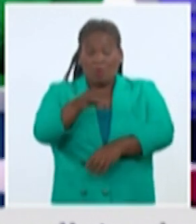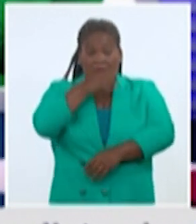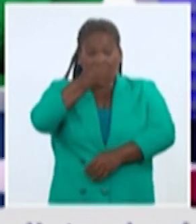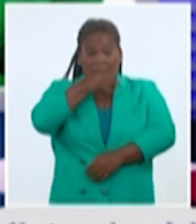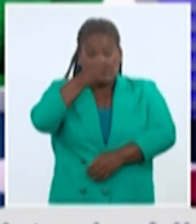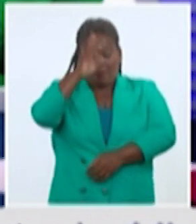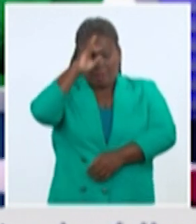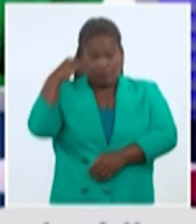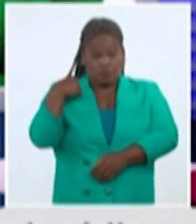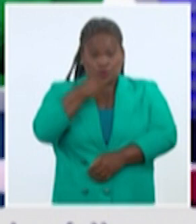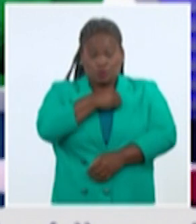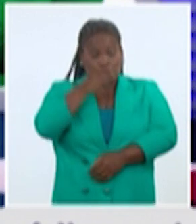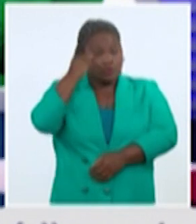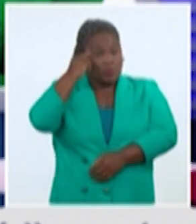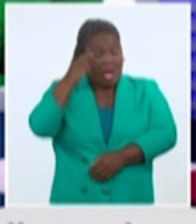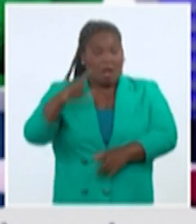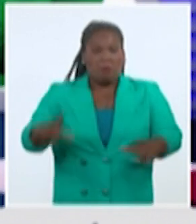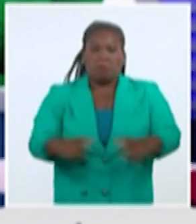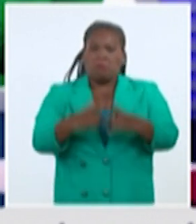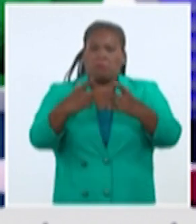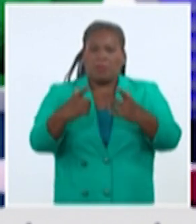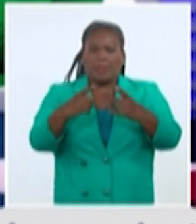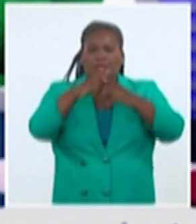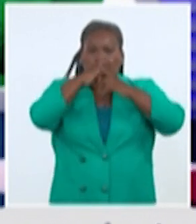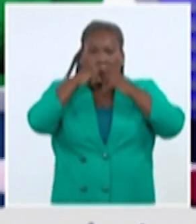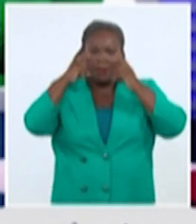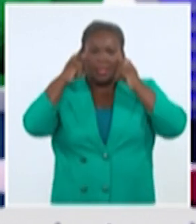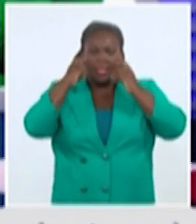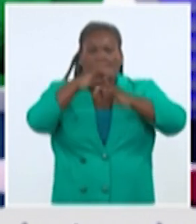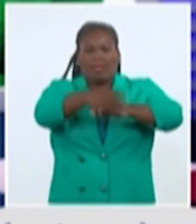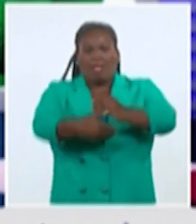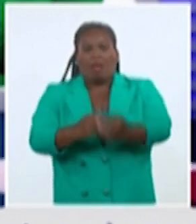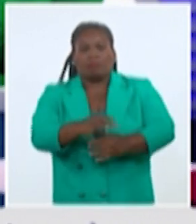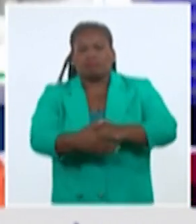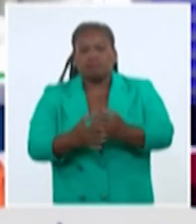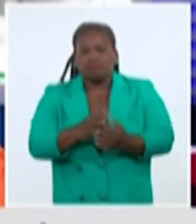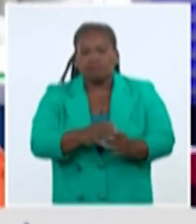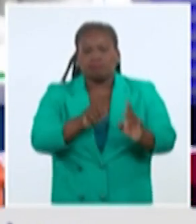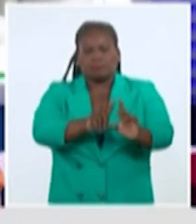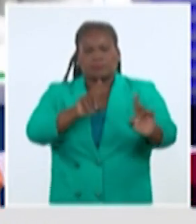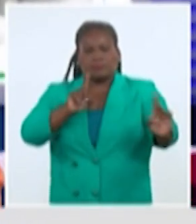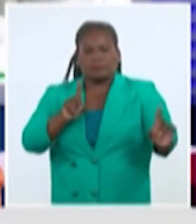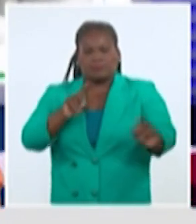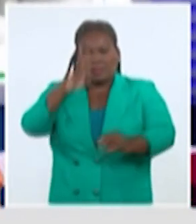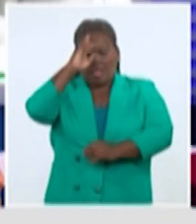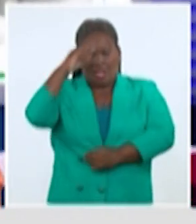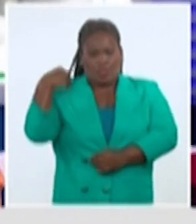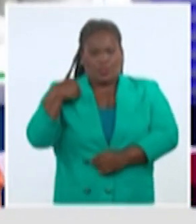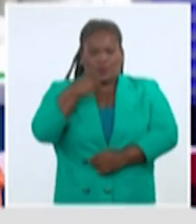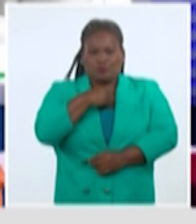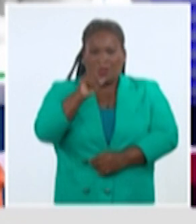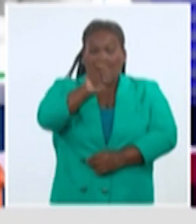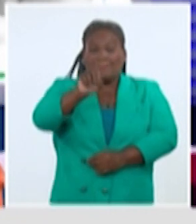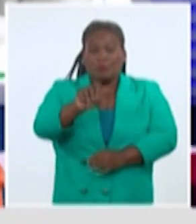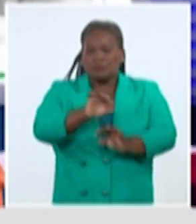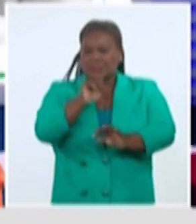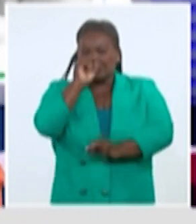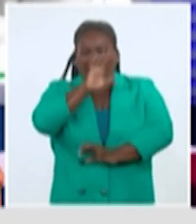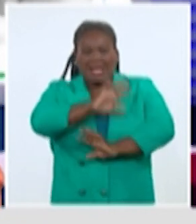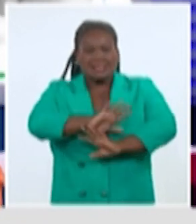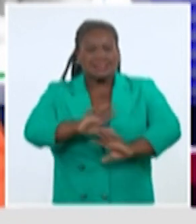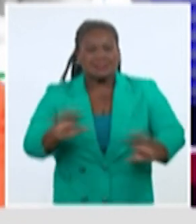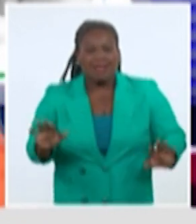de la mano del cumplimiento de todas las medidas que están establecidas. Doctora, una última pregunta para cerrar ya